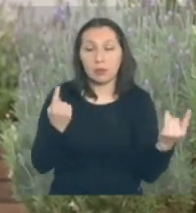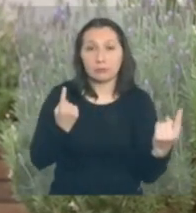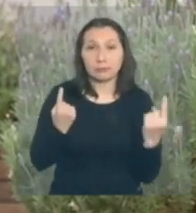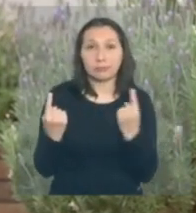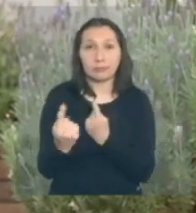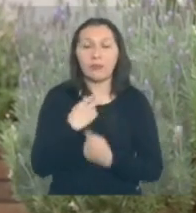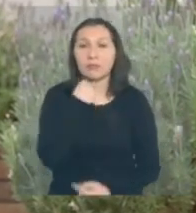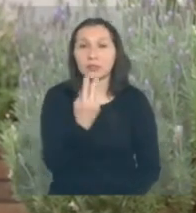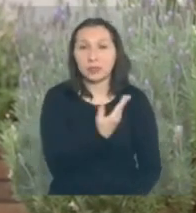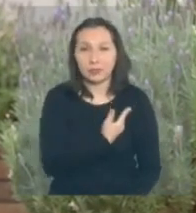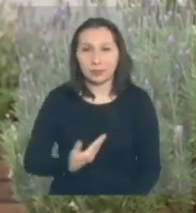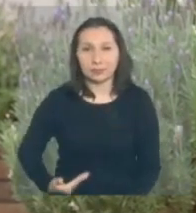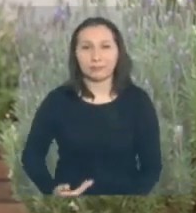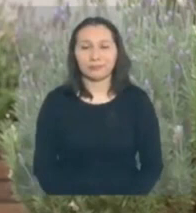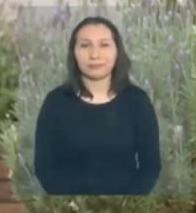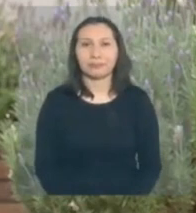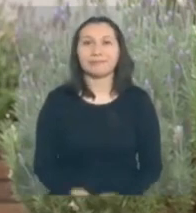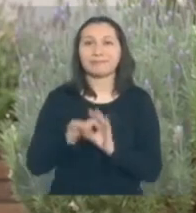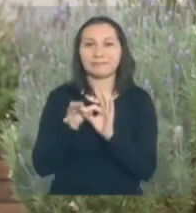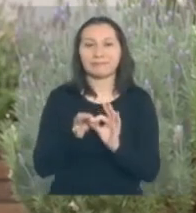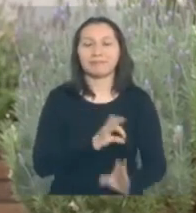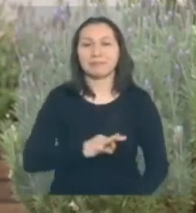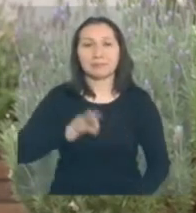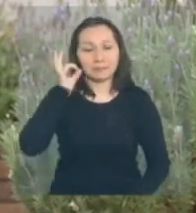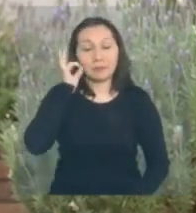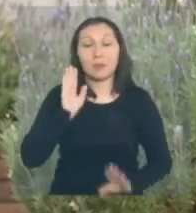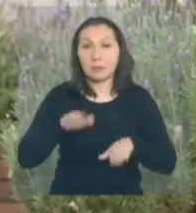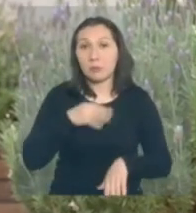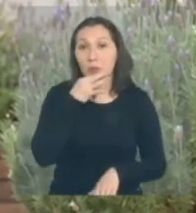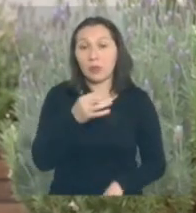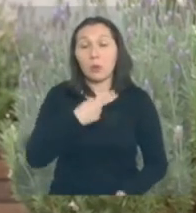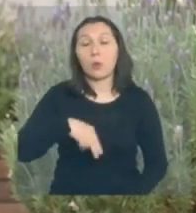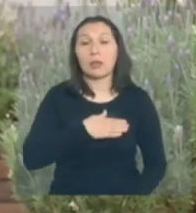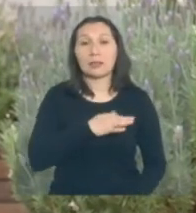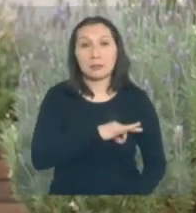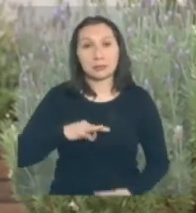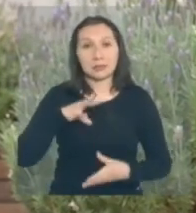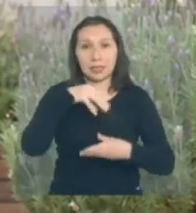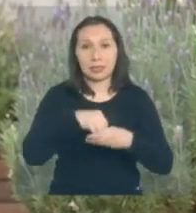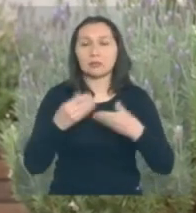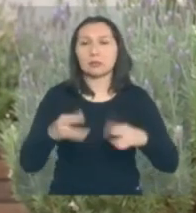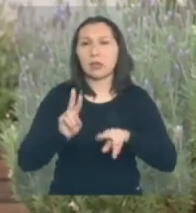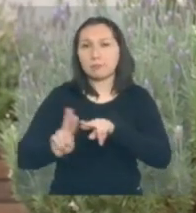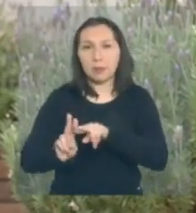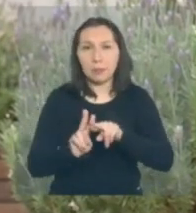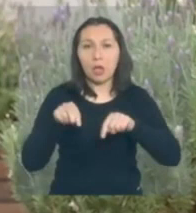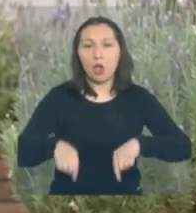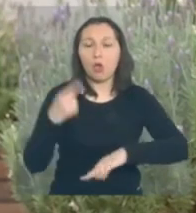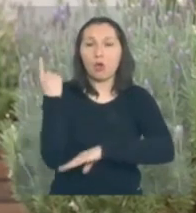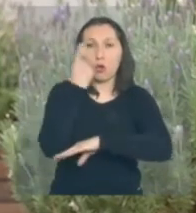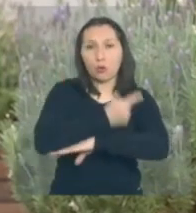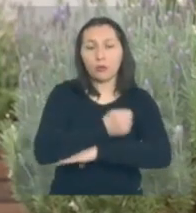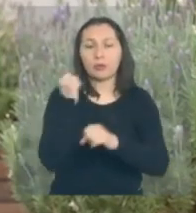ustedes a la vocera. Gracias, ministra. Bueno, como lo decía nuestra ministra del Interior, se ha preparado esta jornada